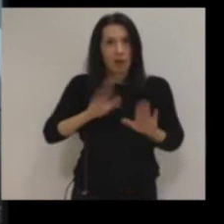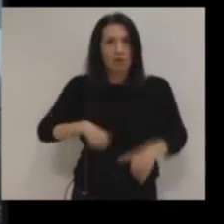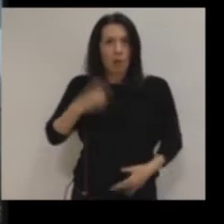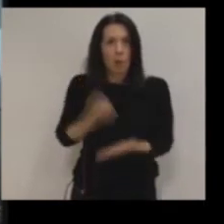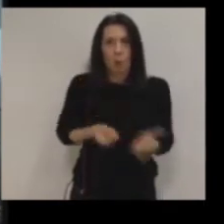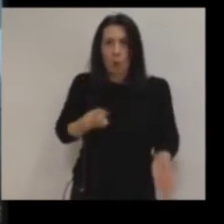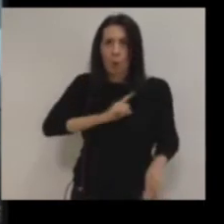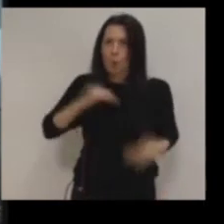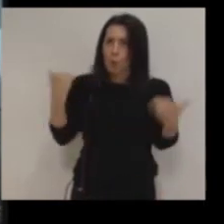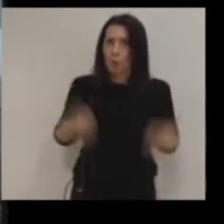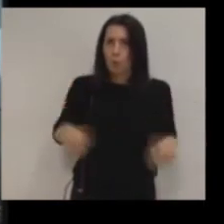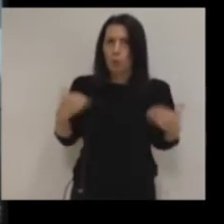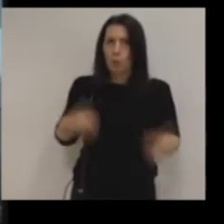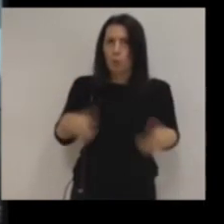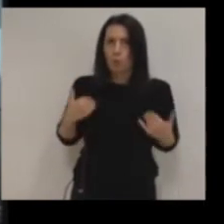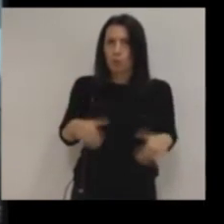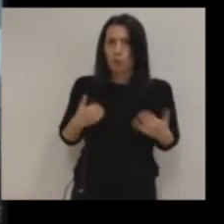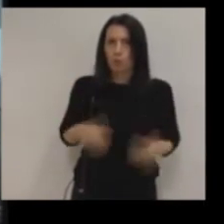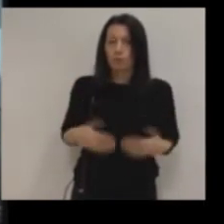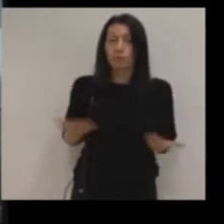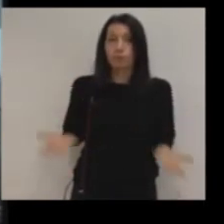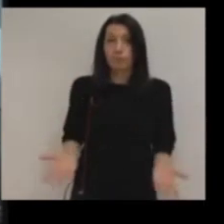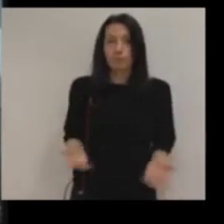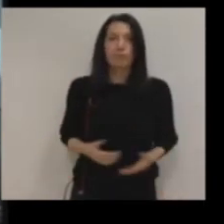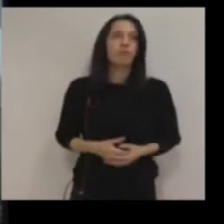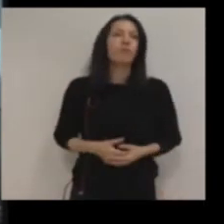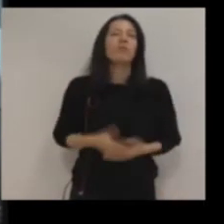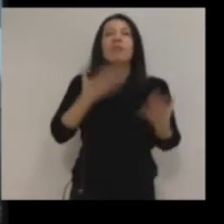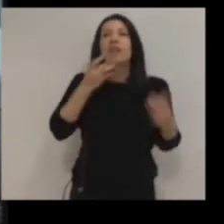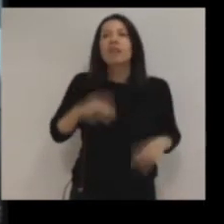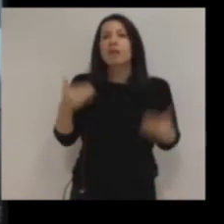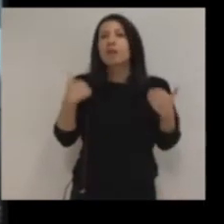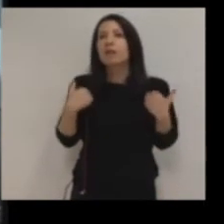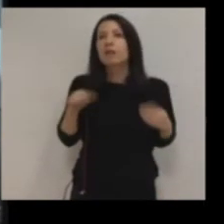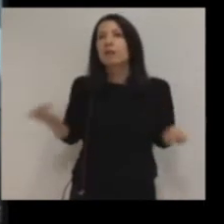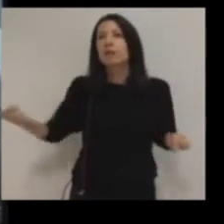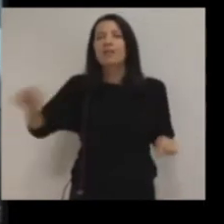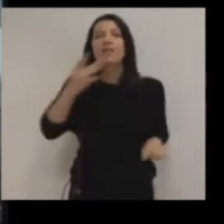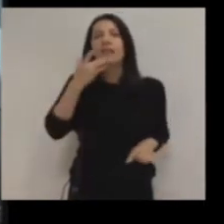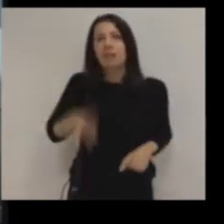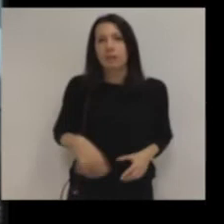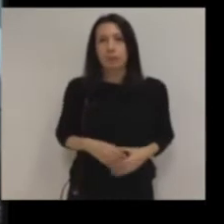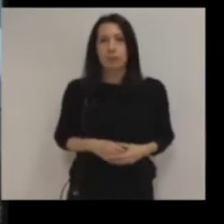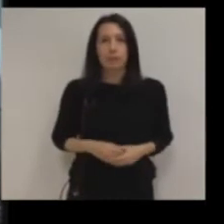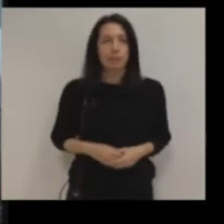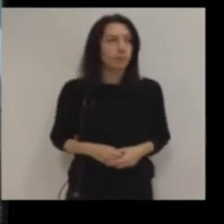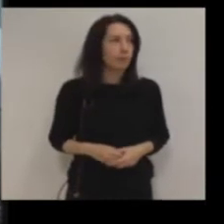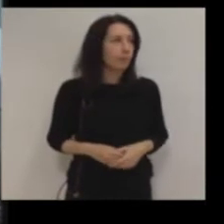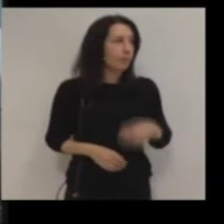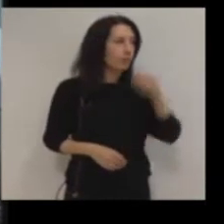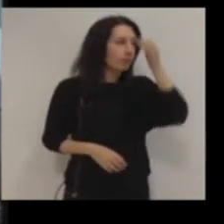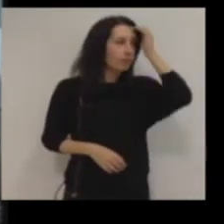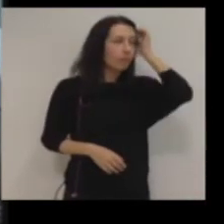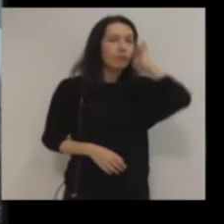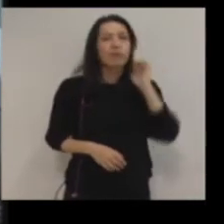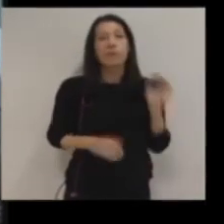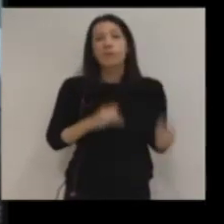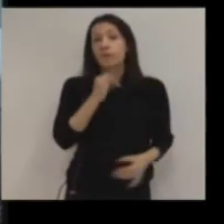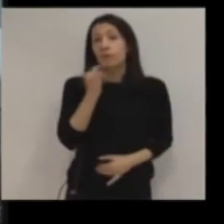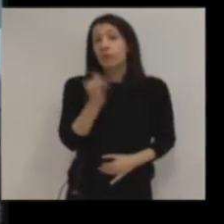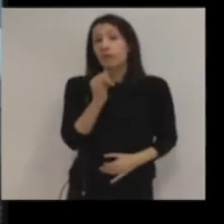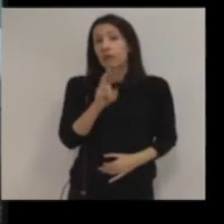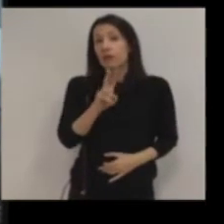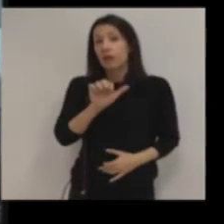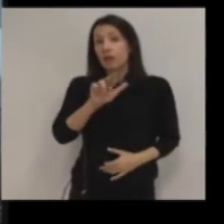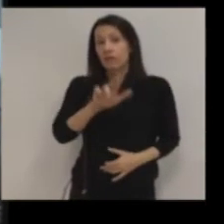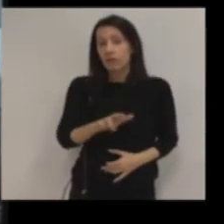multa, no te menees. ¿Quién tiene la responsabilidad? Bueno, como es decía, un procedimiento electrónico, Ramón, por eso